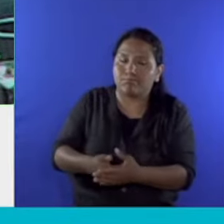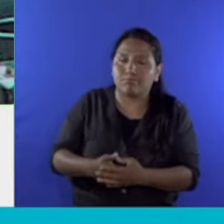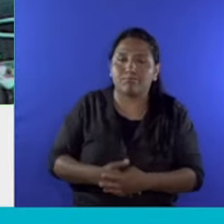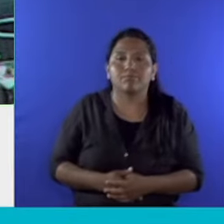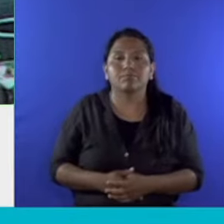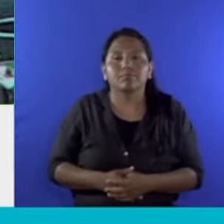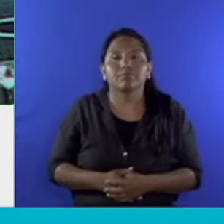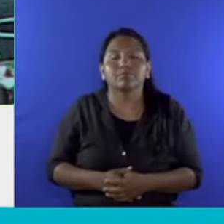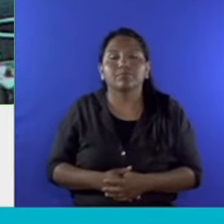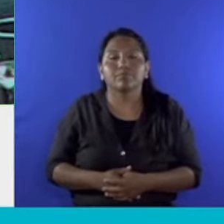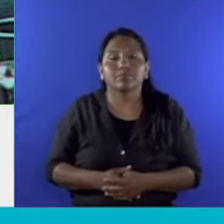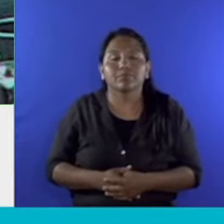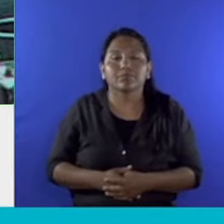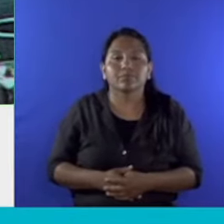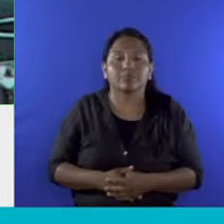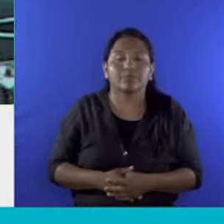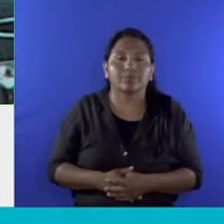Pero vamos un poco